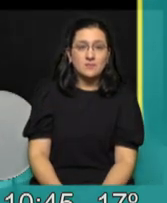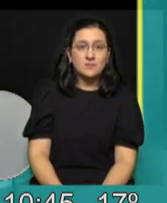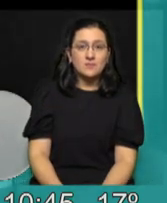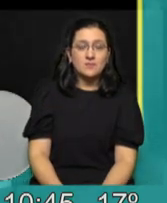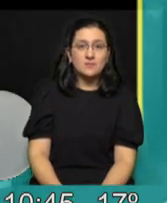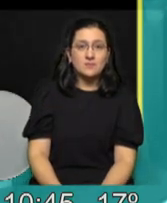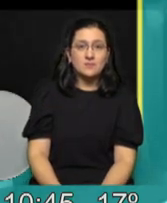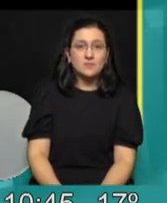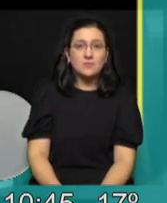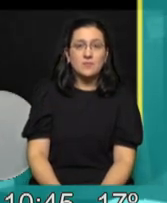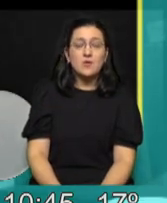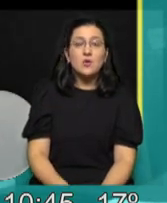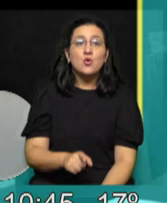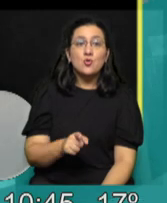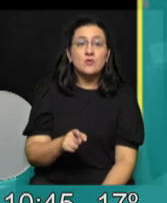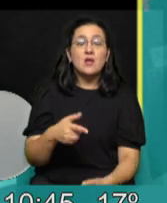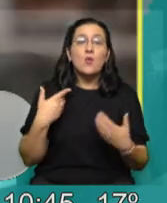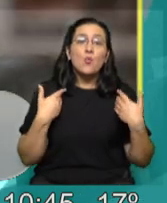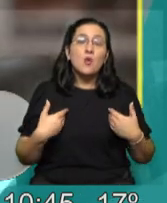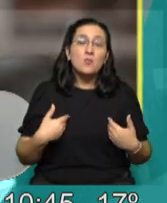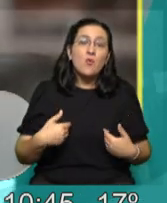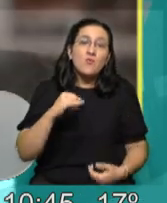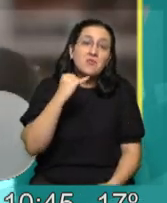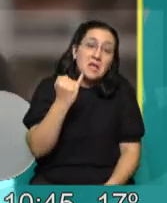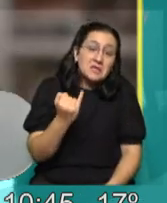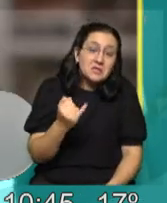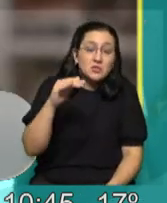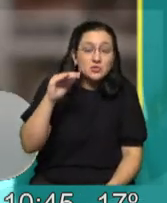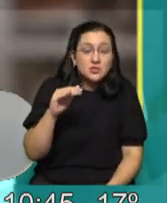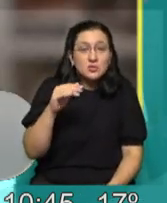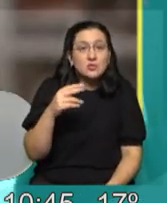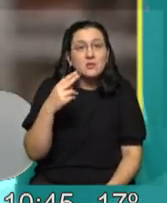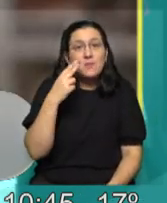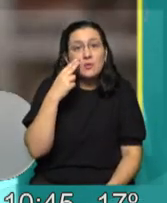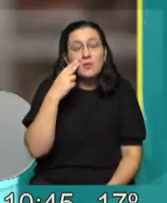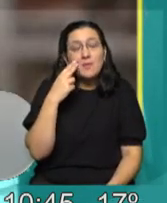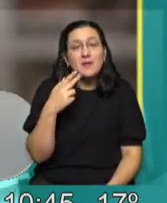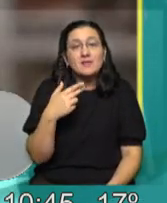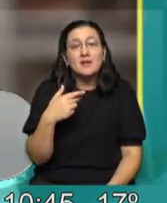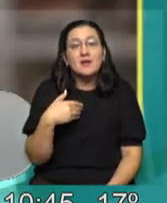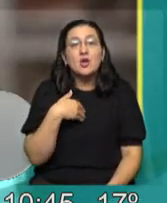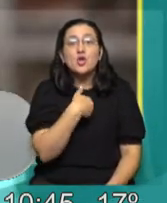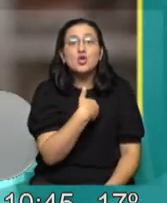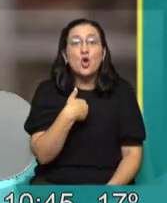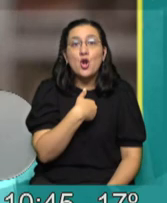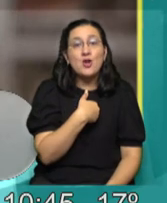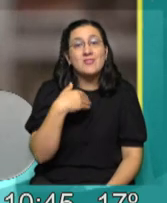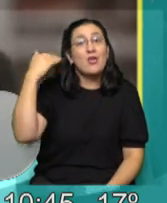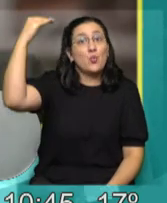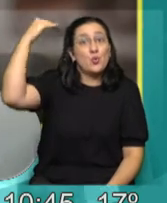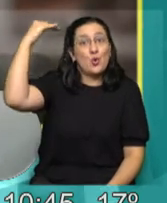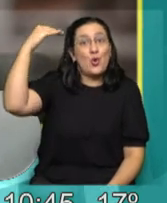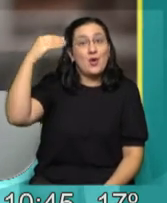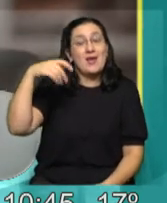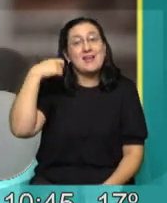era de una contextura bastante menuda, tenía problemas para conseguir papeles de más grande.